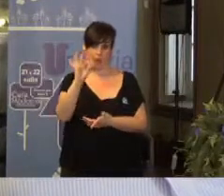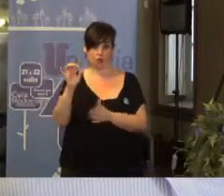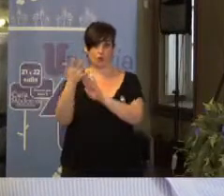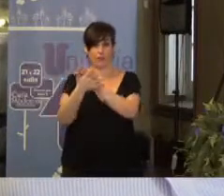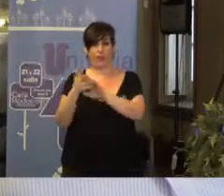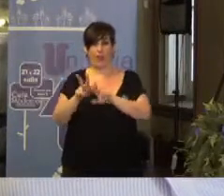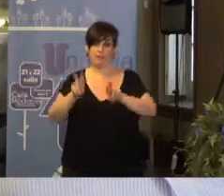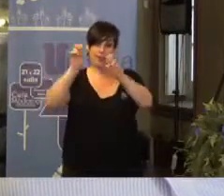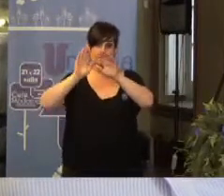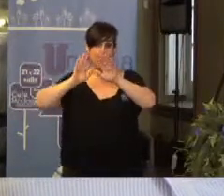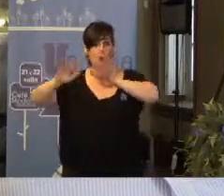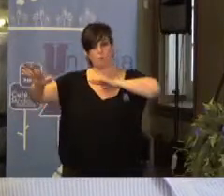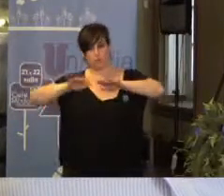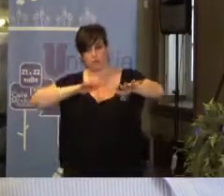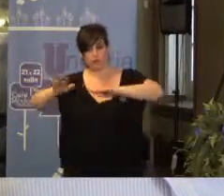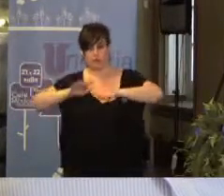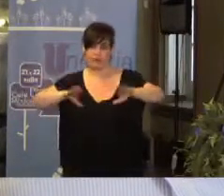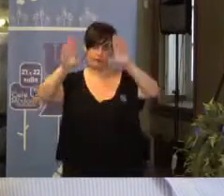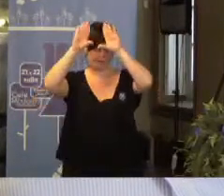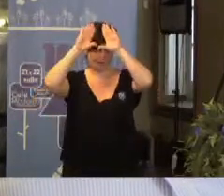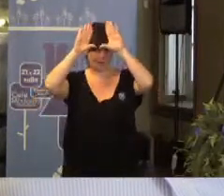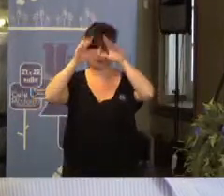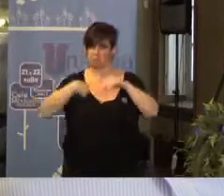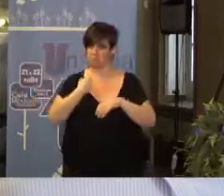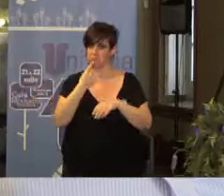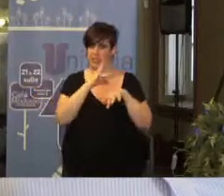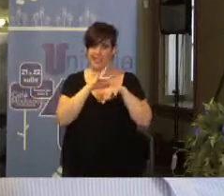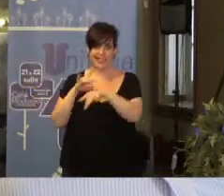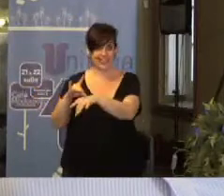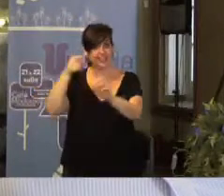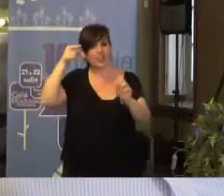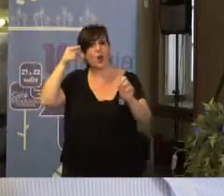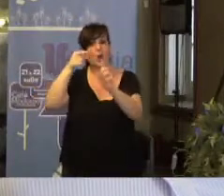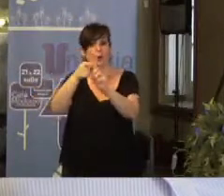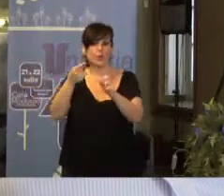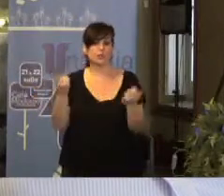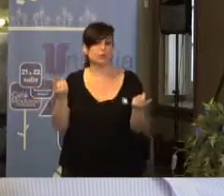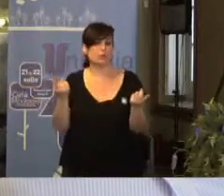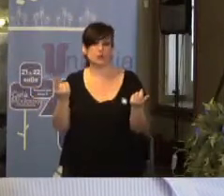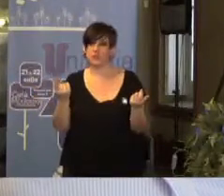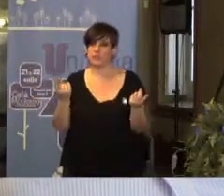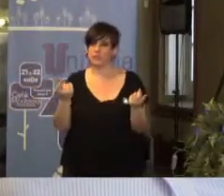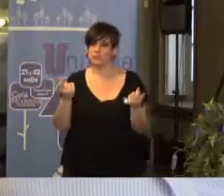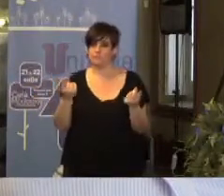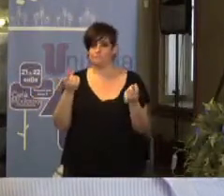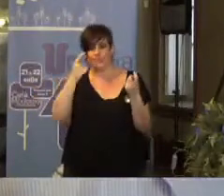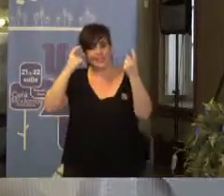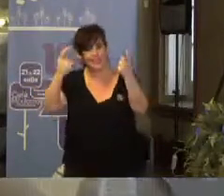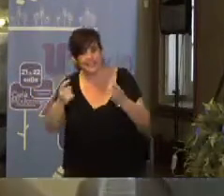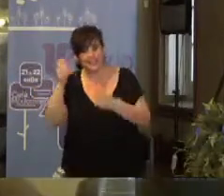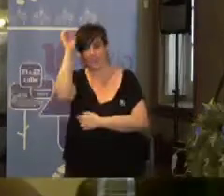das guías da nova política e que permita realmente acercar